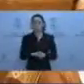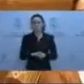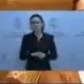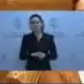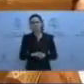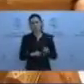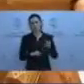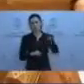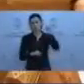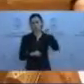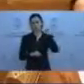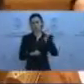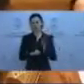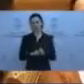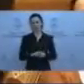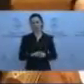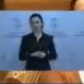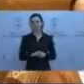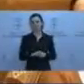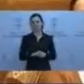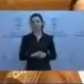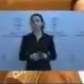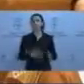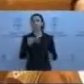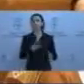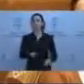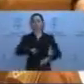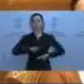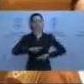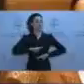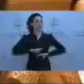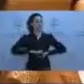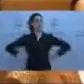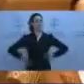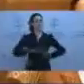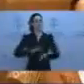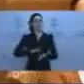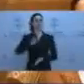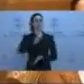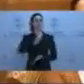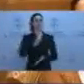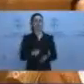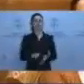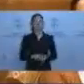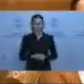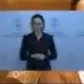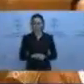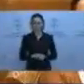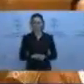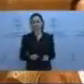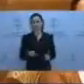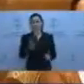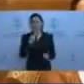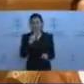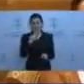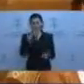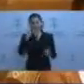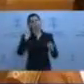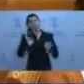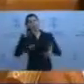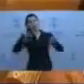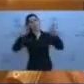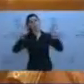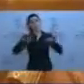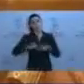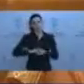usted solo tenía una posible contestación a la pregunta que le formulamos. Fíjate si tenemos puntería,